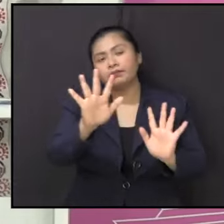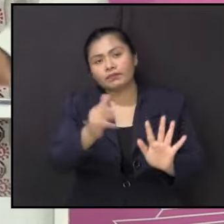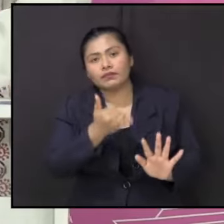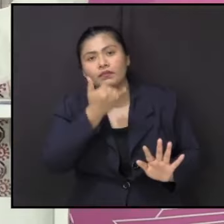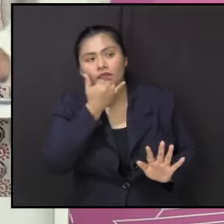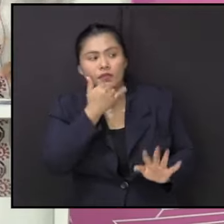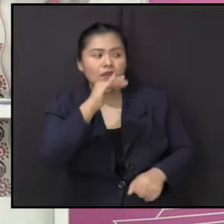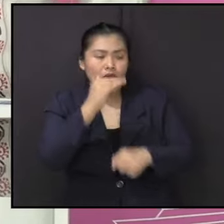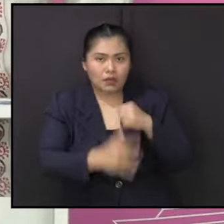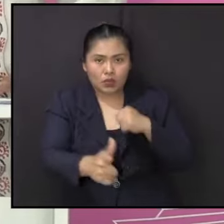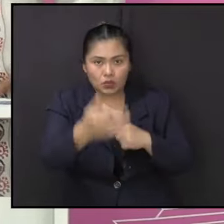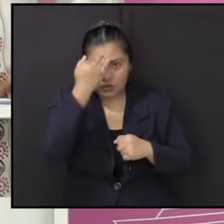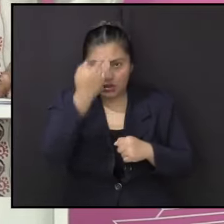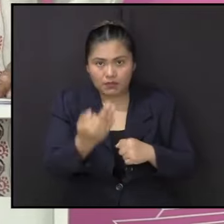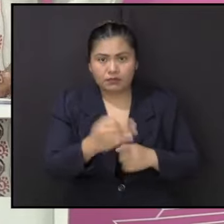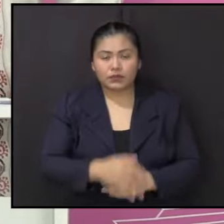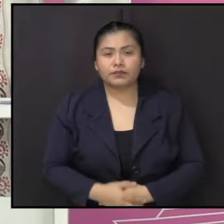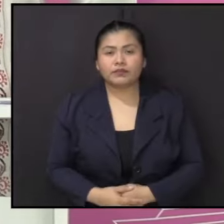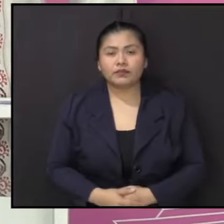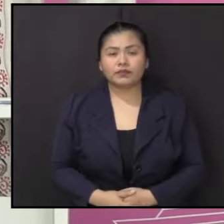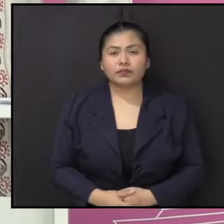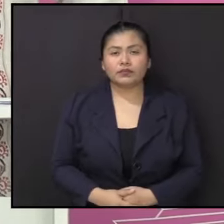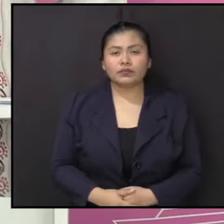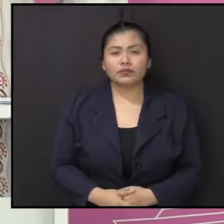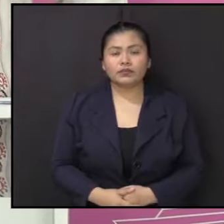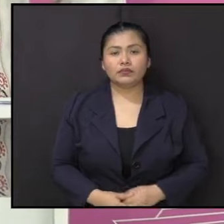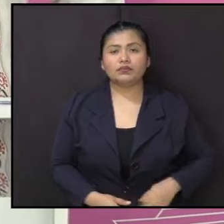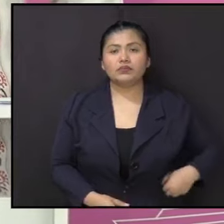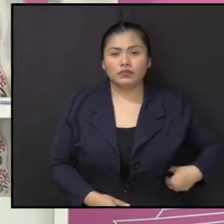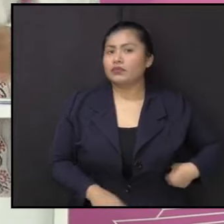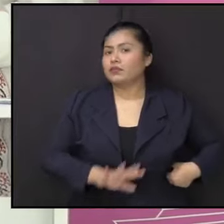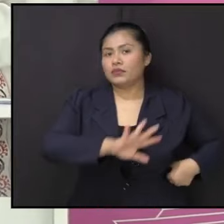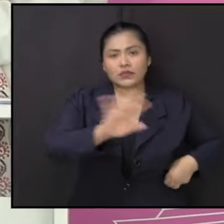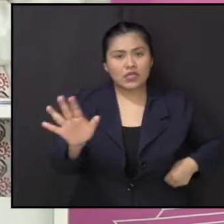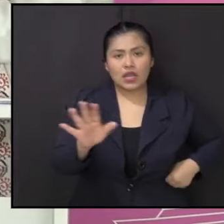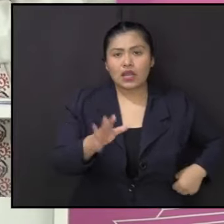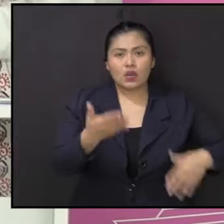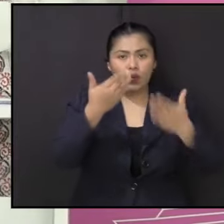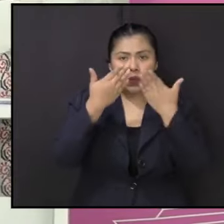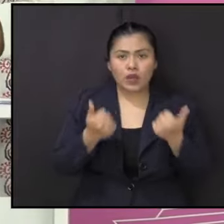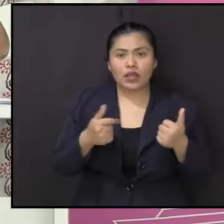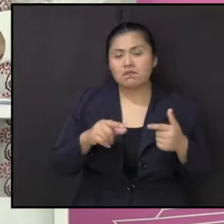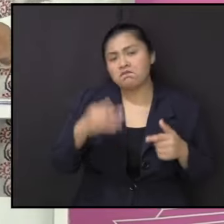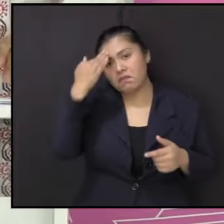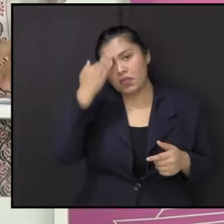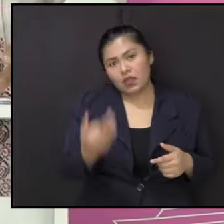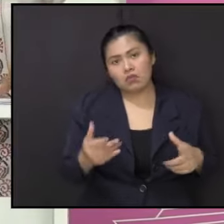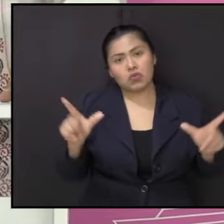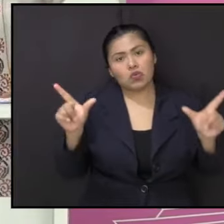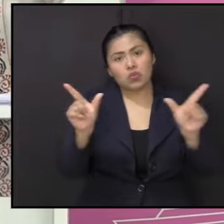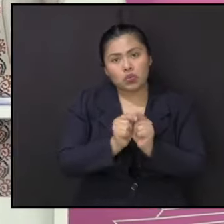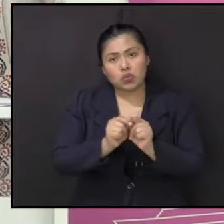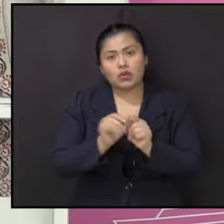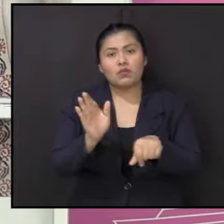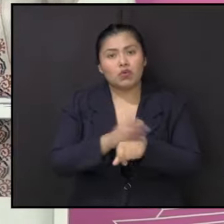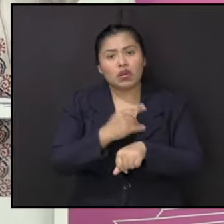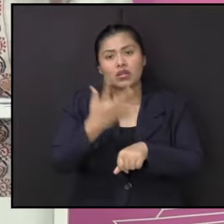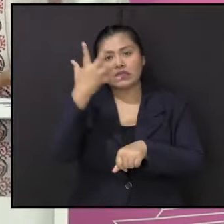desarrollarse económicamente. Su tiempo de participación, candidata, les comento que después de esta ronda ya no se puede utilizar este tiempo porque fueron más de